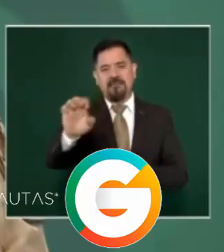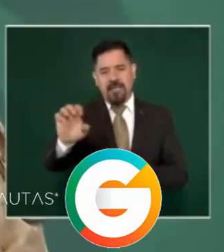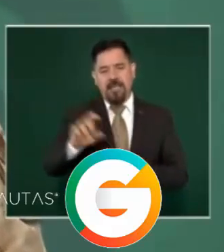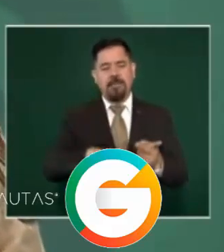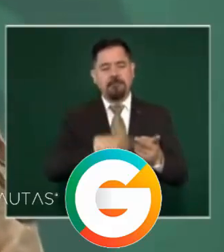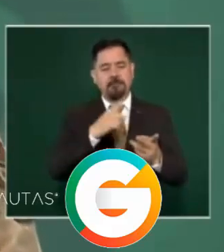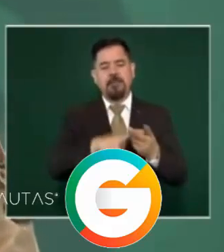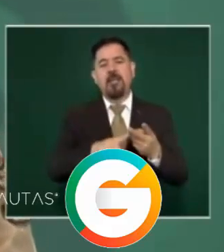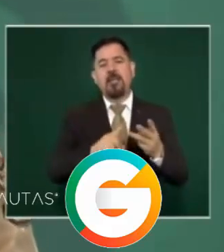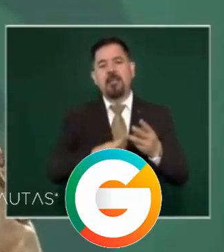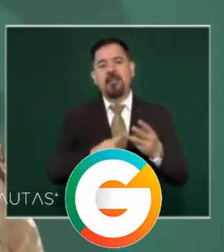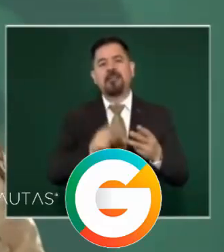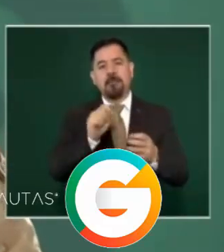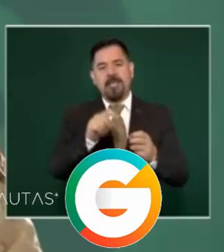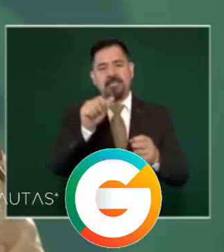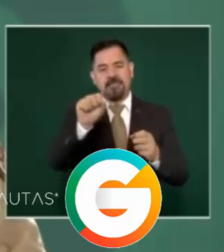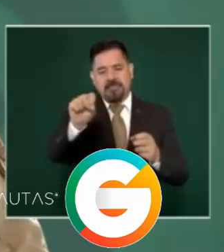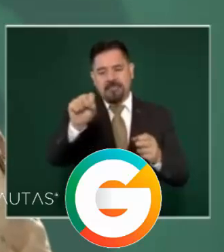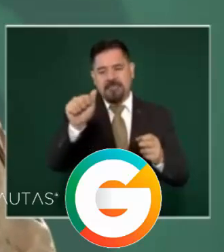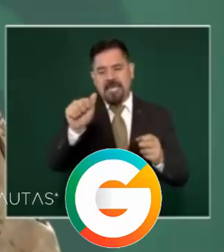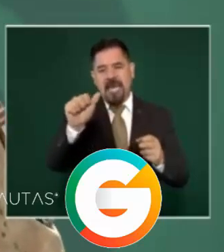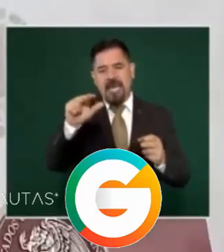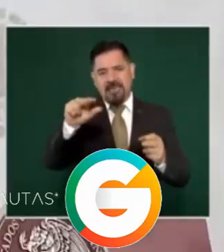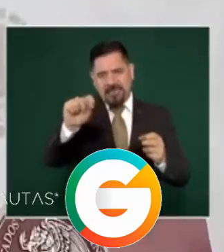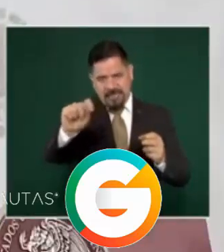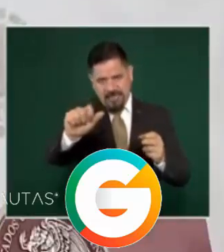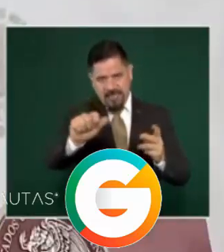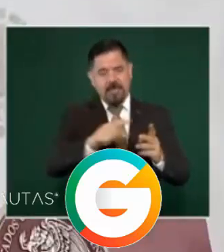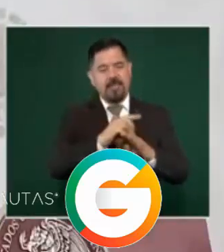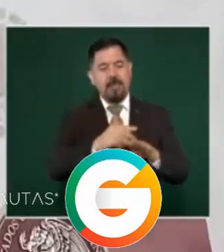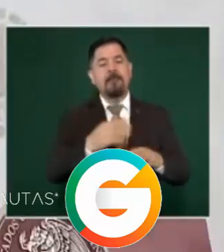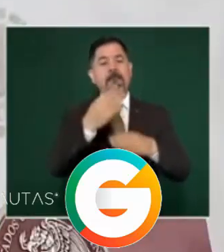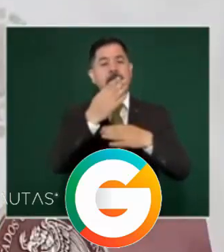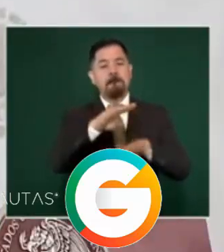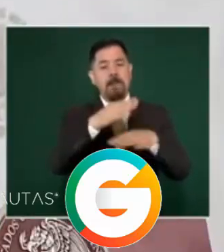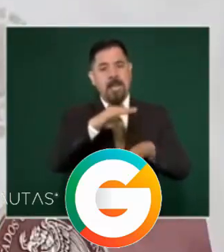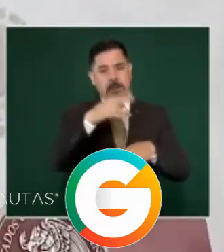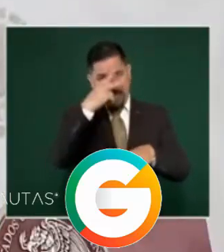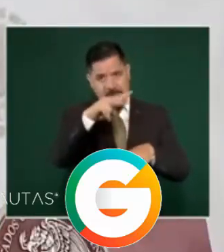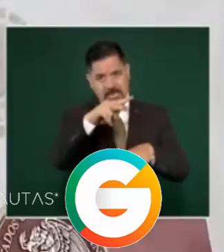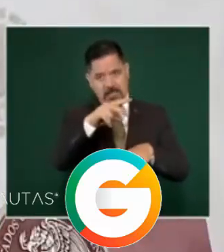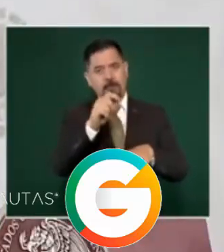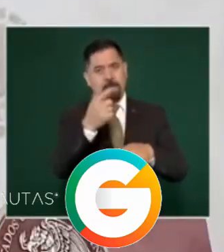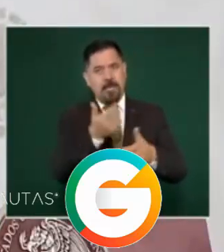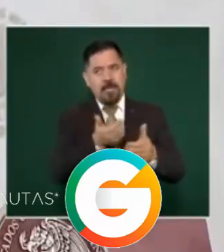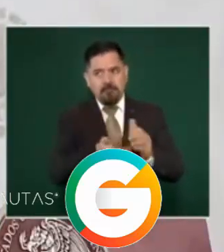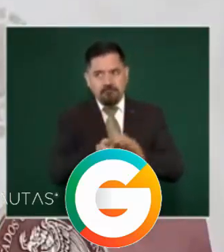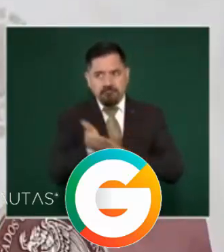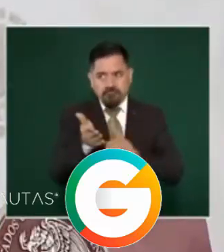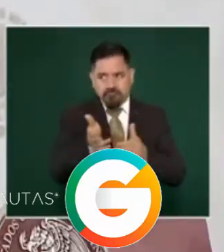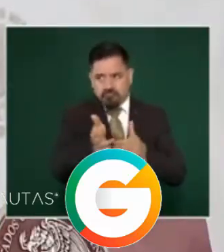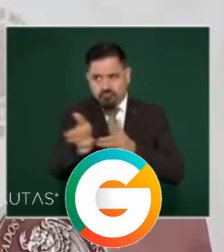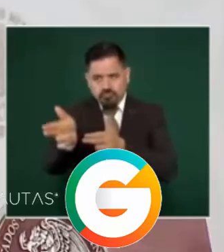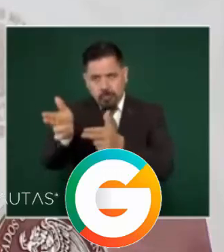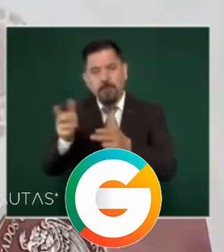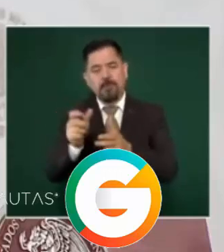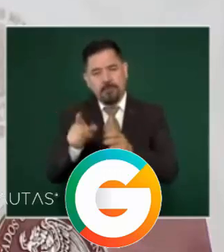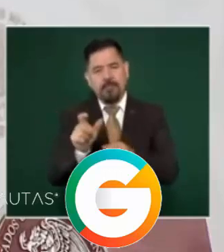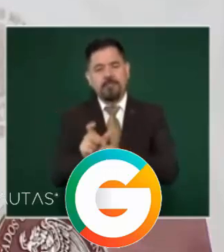instalaciones del SAT y a Banxico en lo que es a traslado de valores. En el robo de